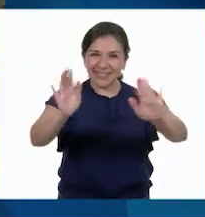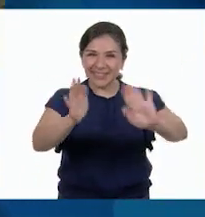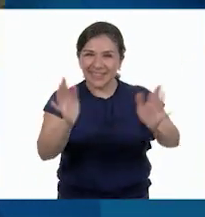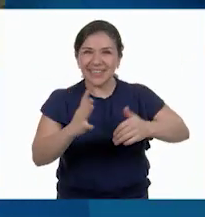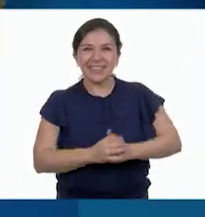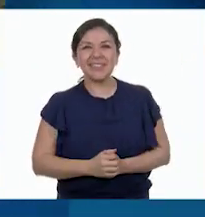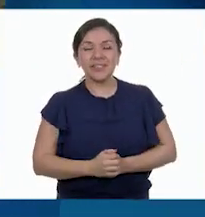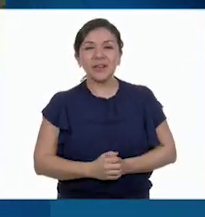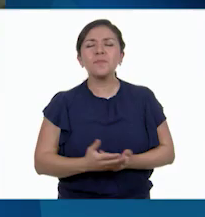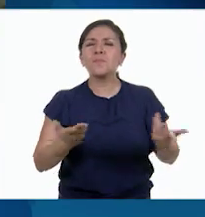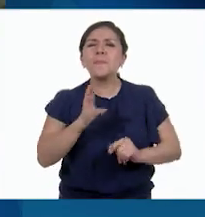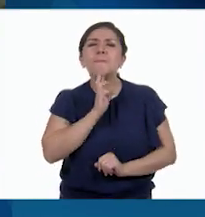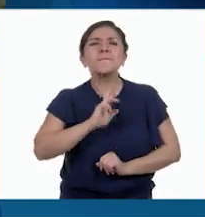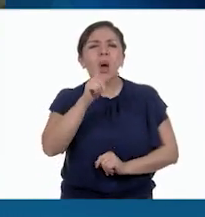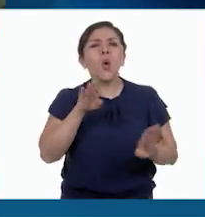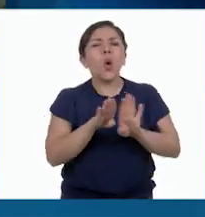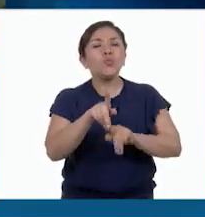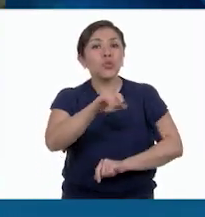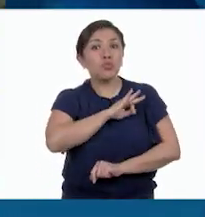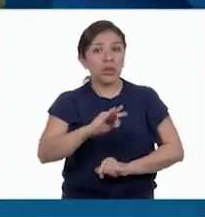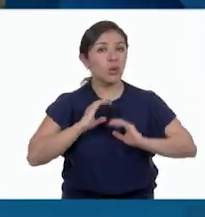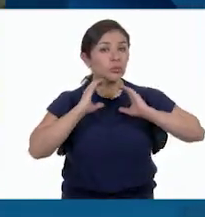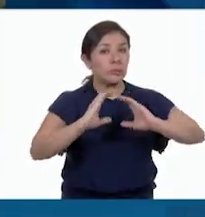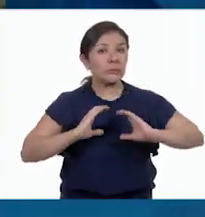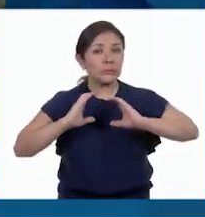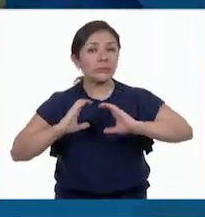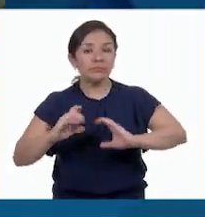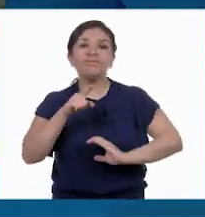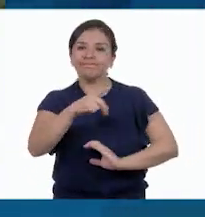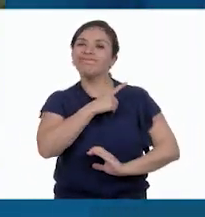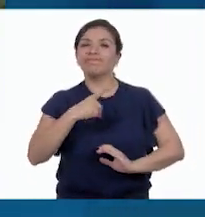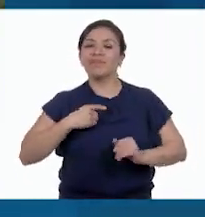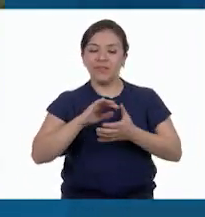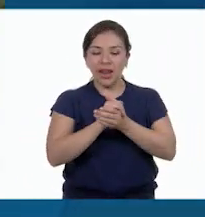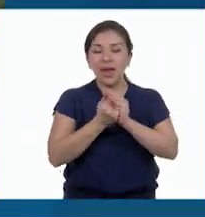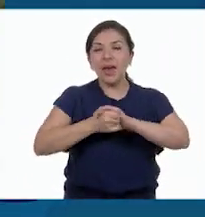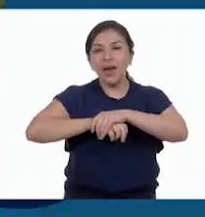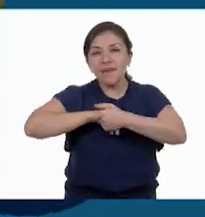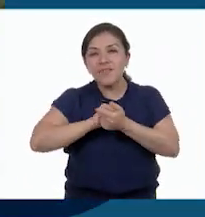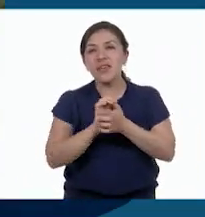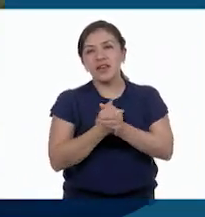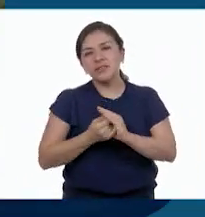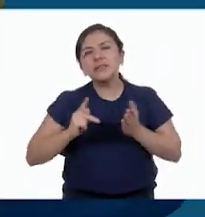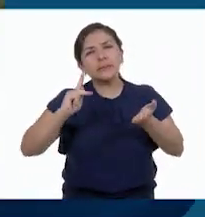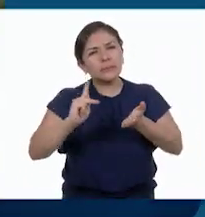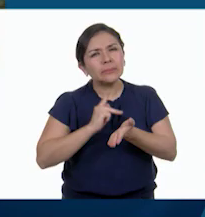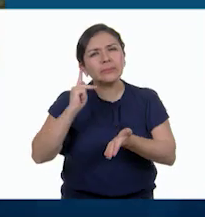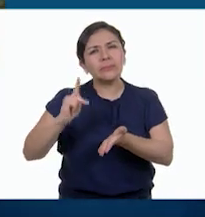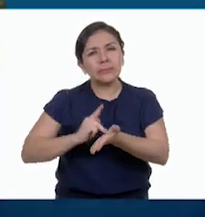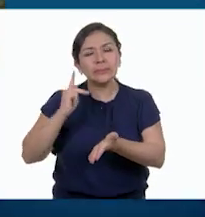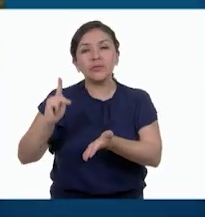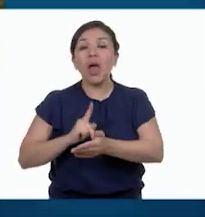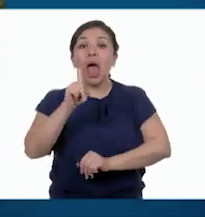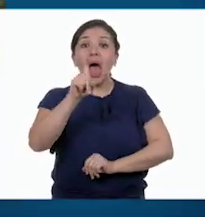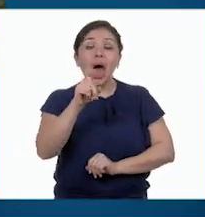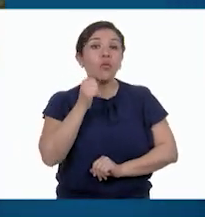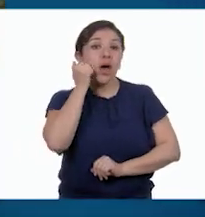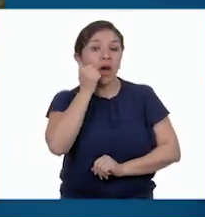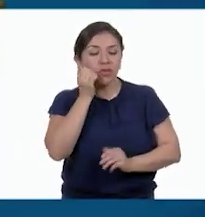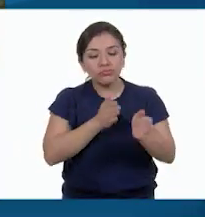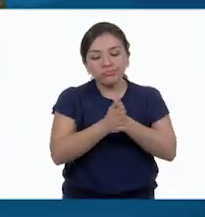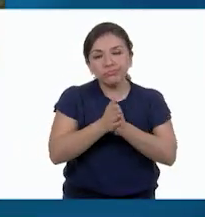¡Hola! La mejor forma de cuidarnos es lavarnos las manos frecuentemente con agua y